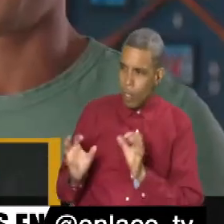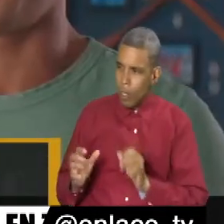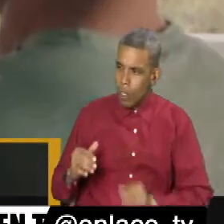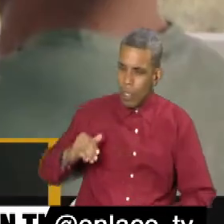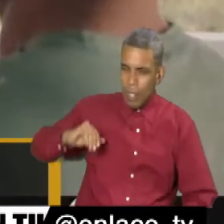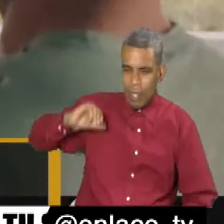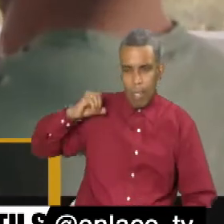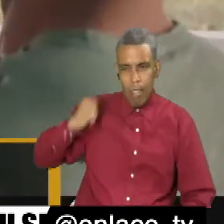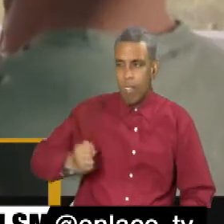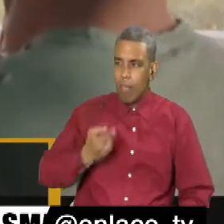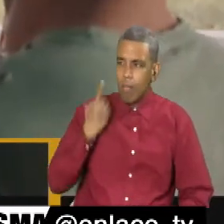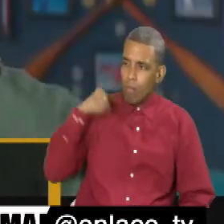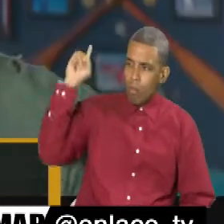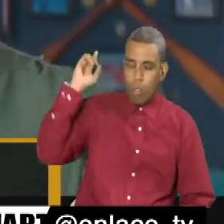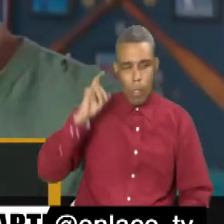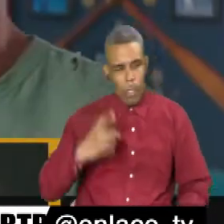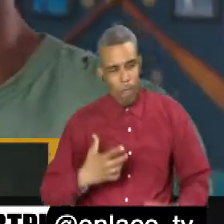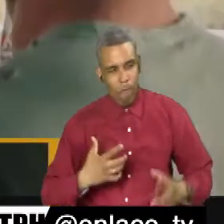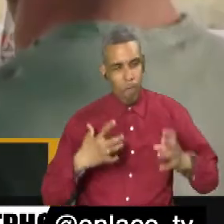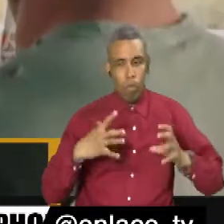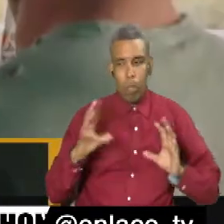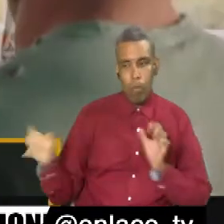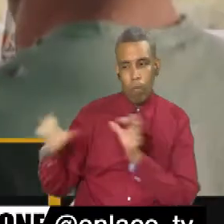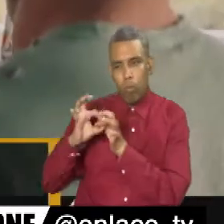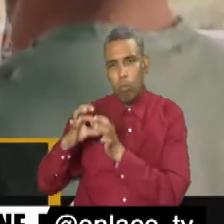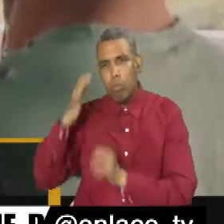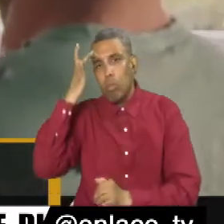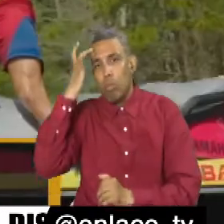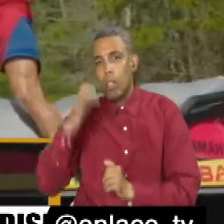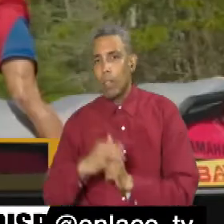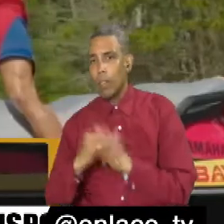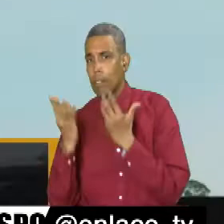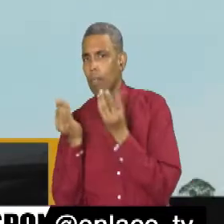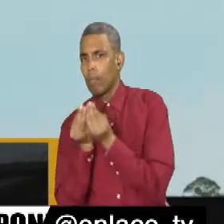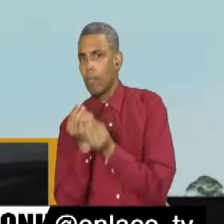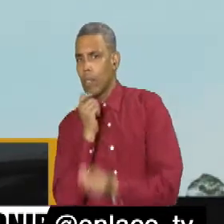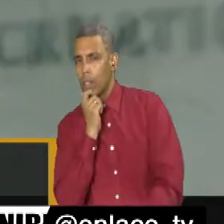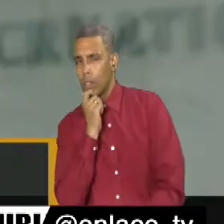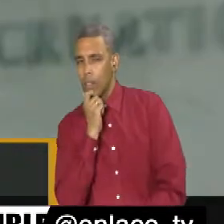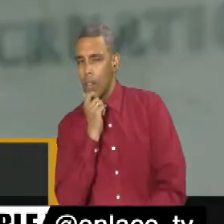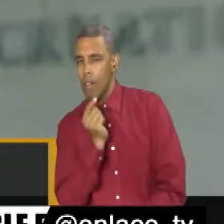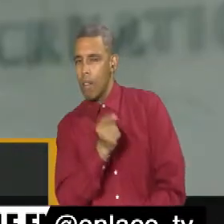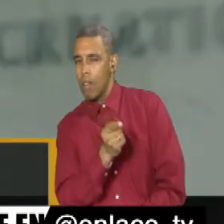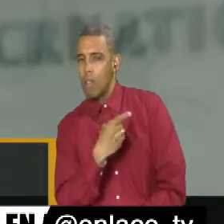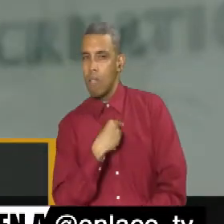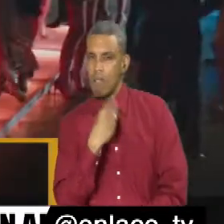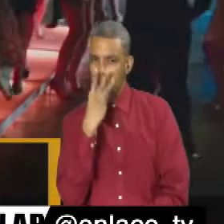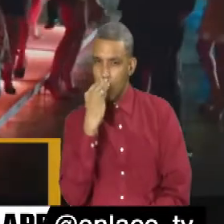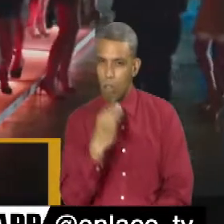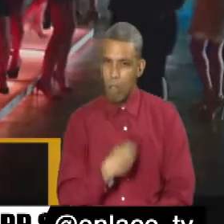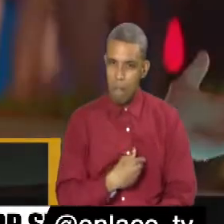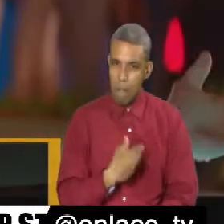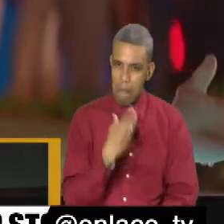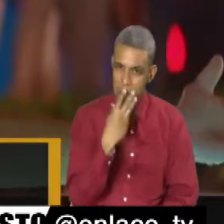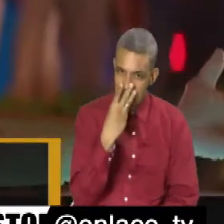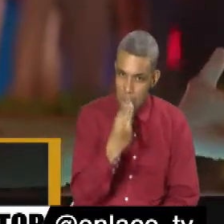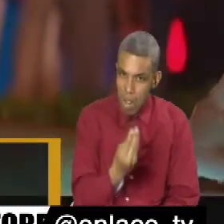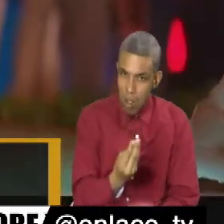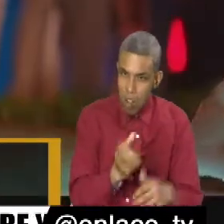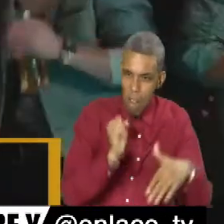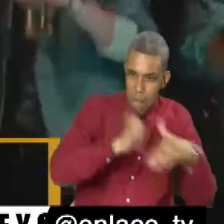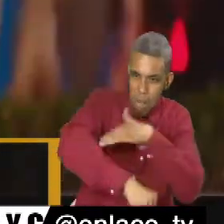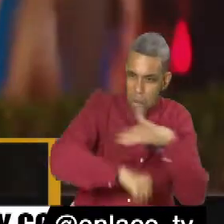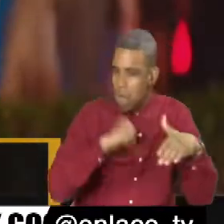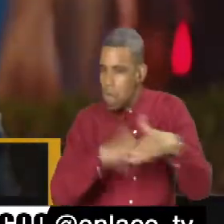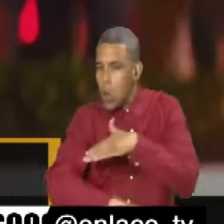equipo. Juntos descubrirán una trama criminal en torno a drogas y asesinos que amenazan el futuro de la bahía. Su objetivo será proteger la